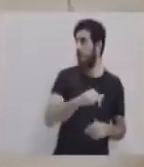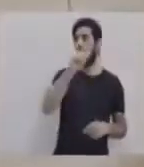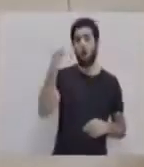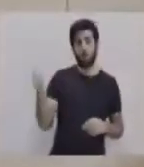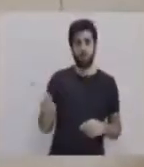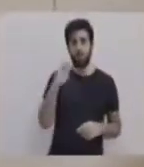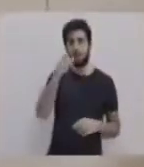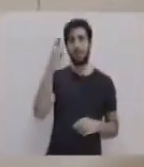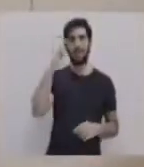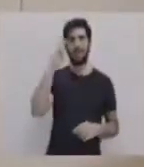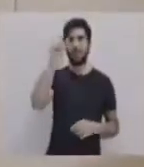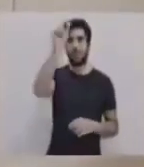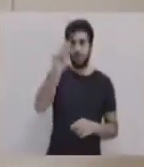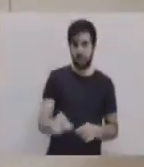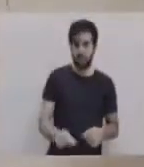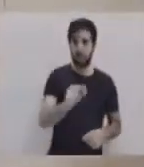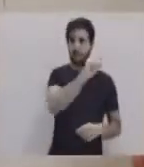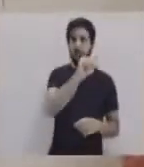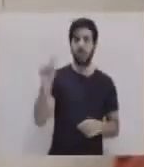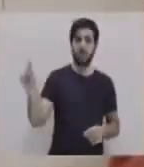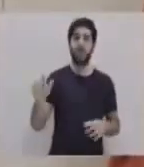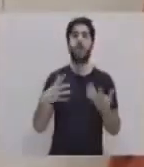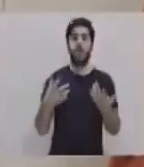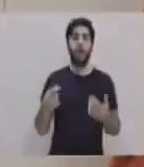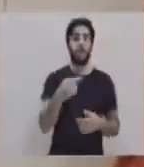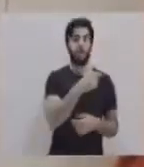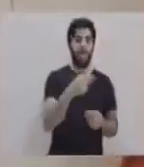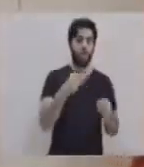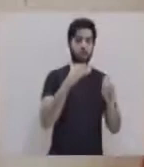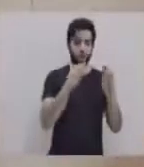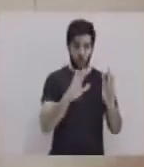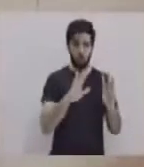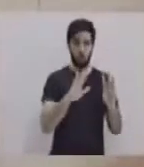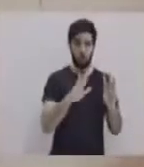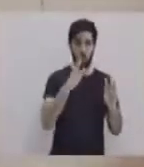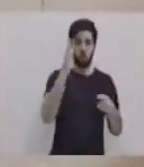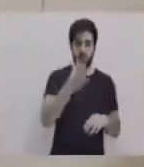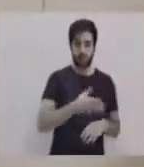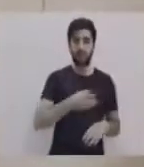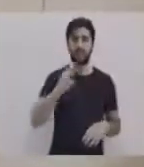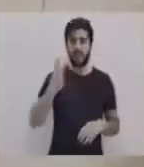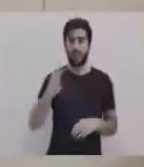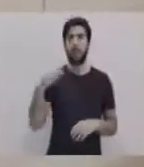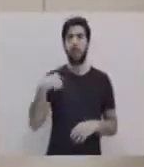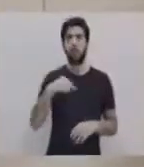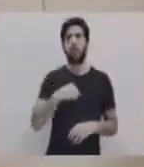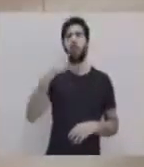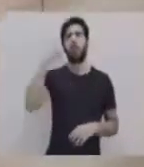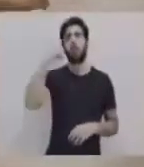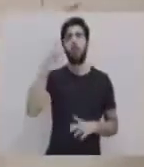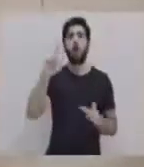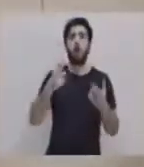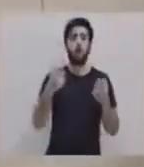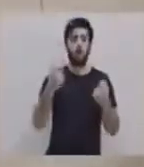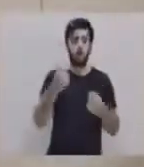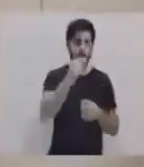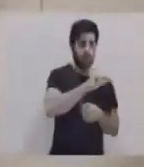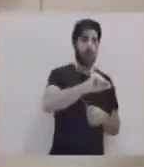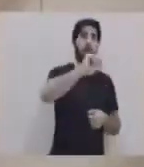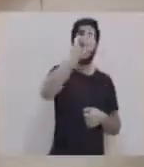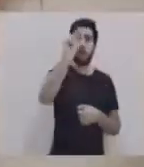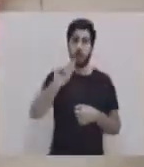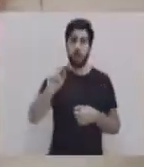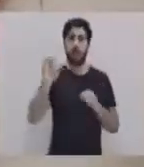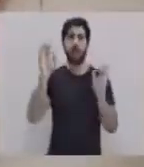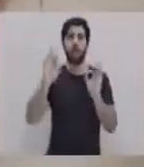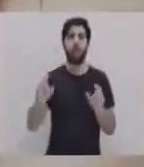recordar cuál fue el primer punto de inflexión que vimos? Sí, menos 8 tercios. Llevémoslo en la mente y ¿por qué no lo hacemos de una manera